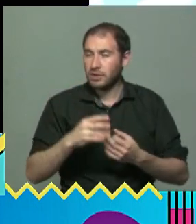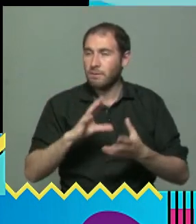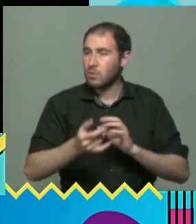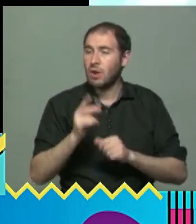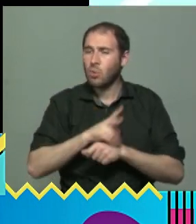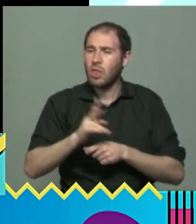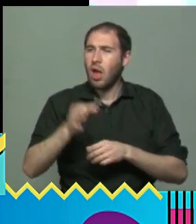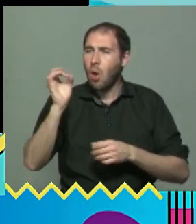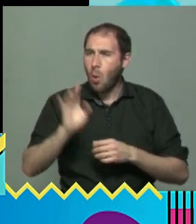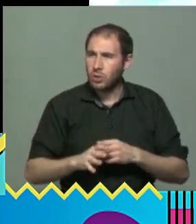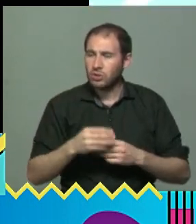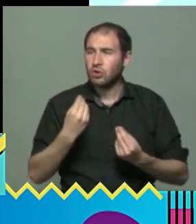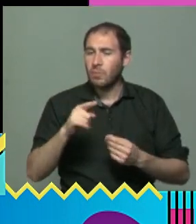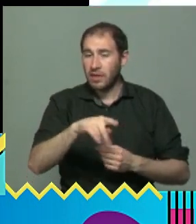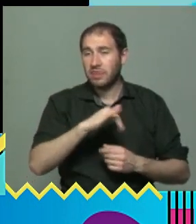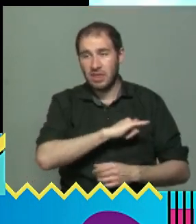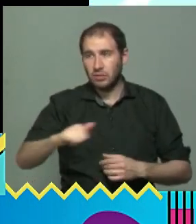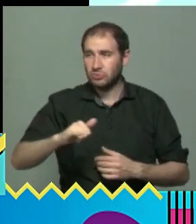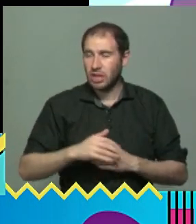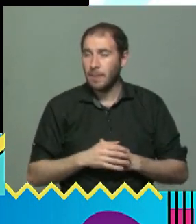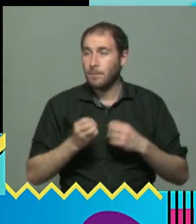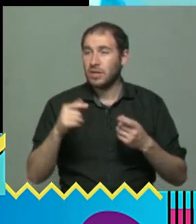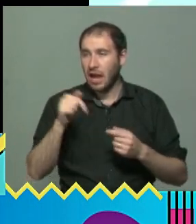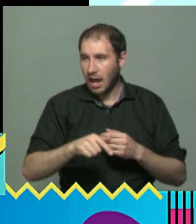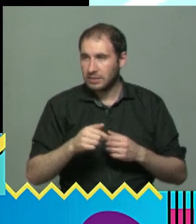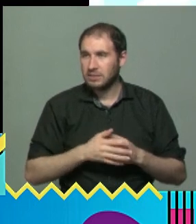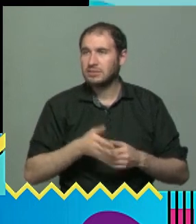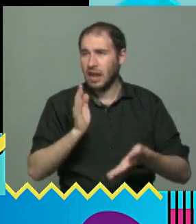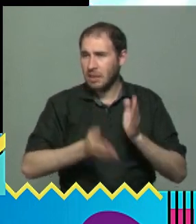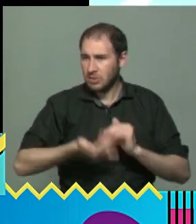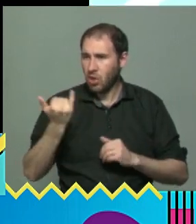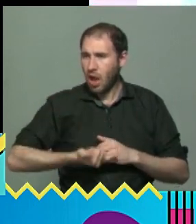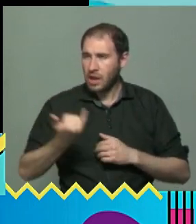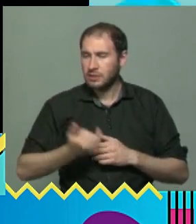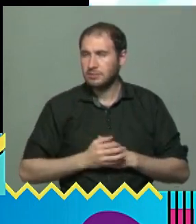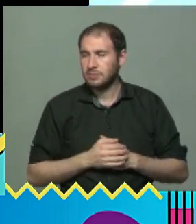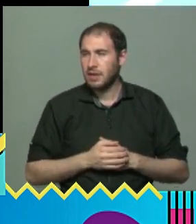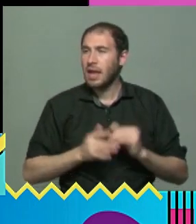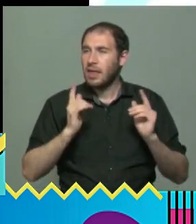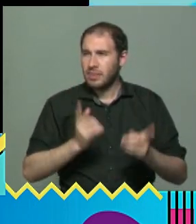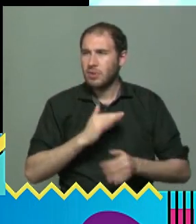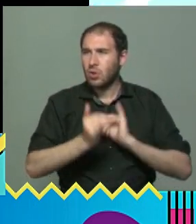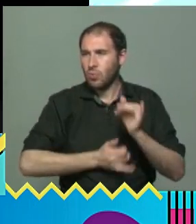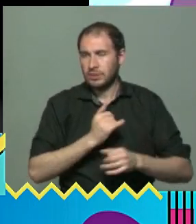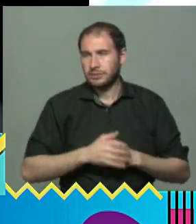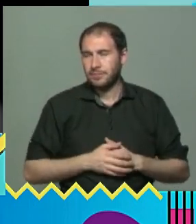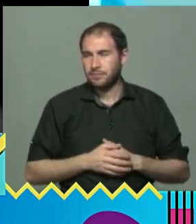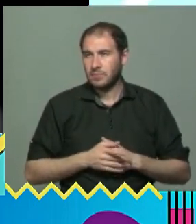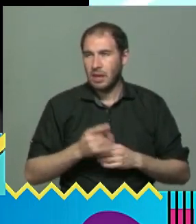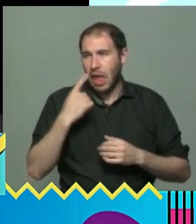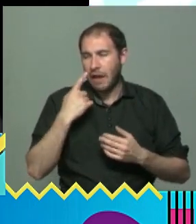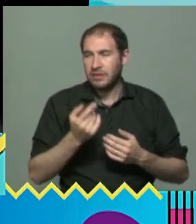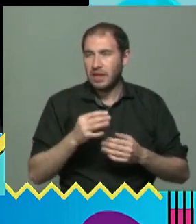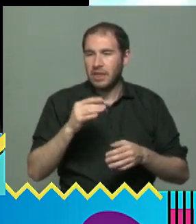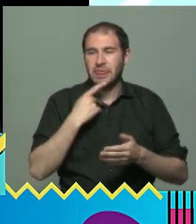forma de proteger al violento es denunciar, porque así vamos a tener un tratamiento. O sea, lo que también se planteaba es tratar de que